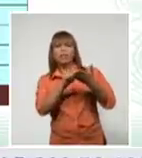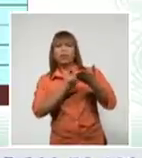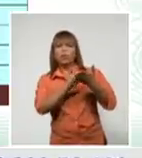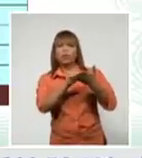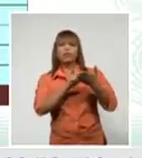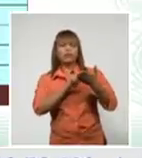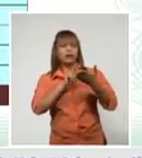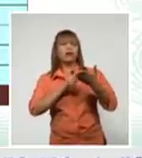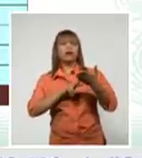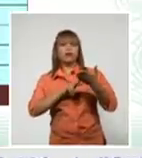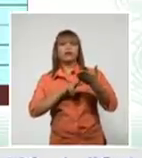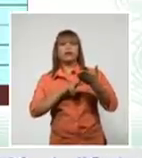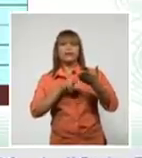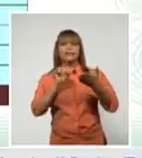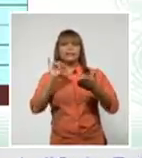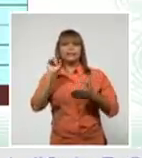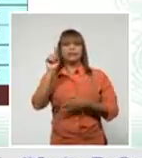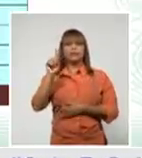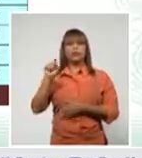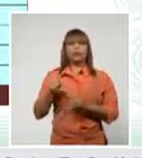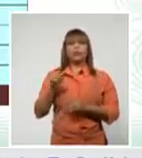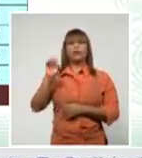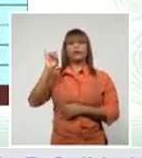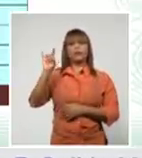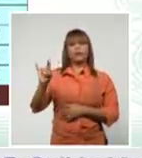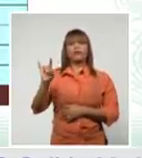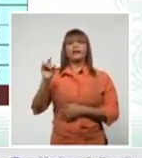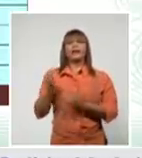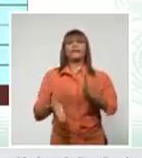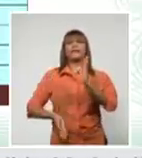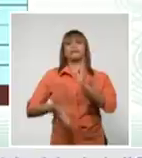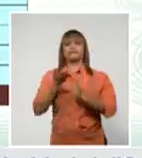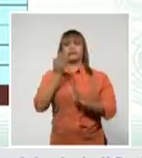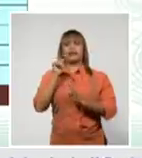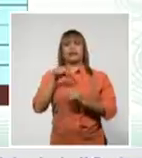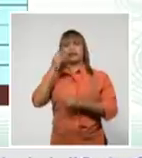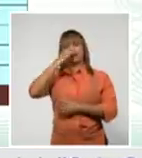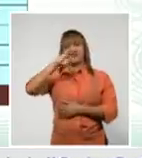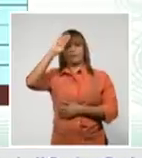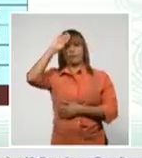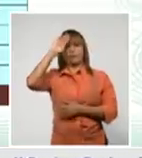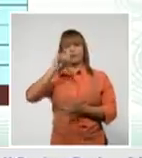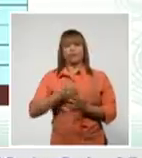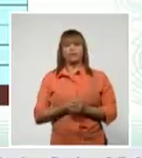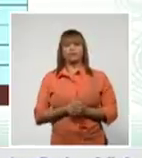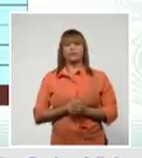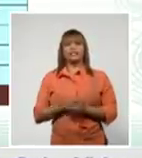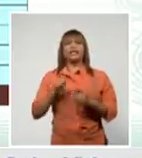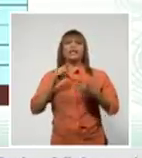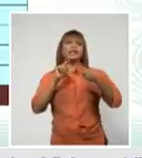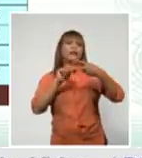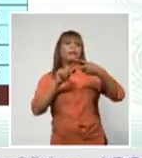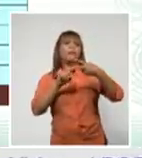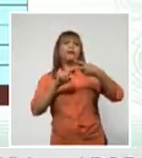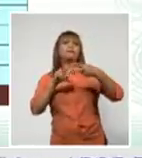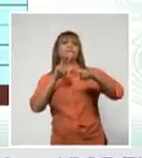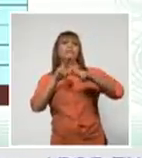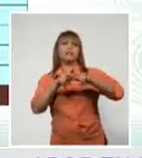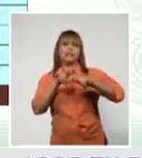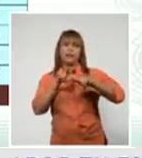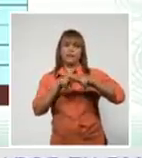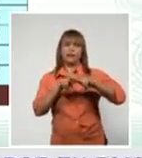61,09 es la más elevada del país en estos momentos. Le sigue La Habana con una